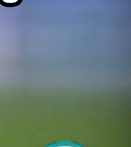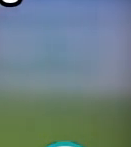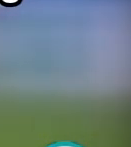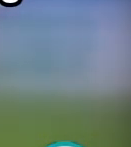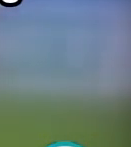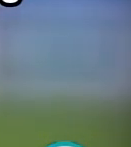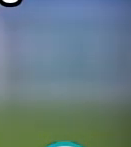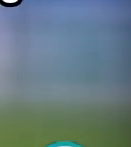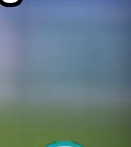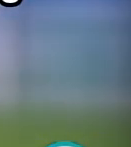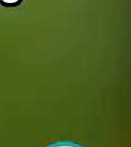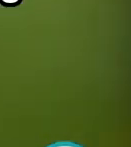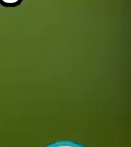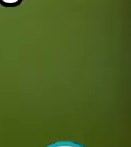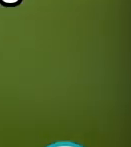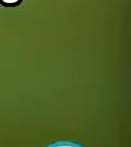frontal.